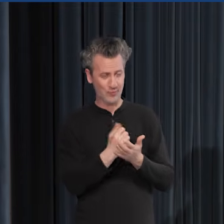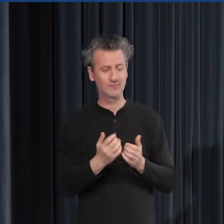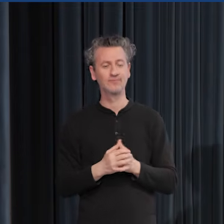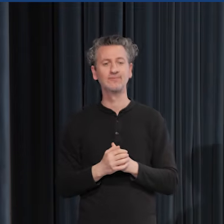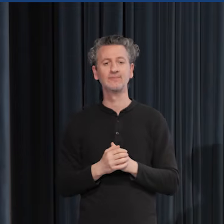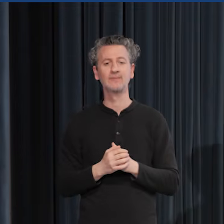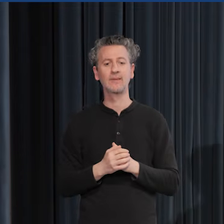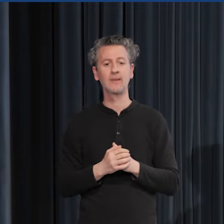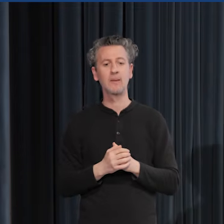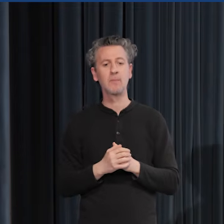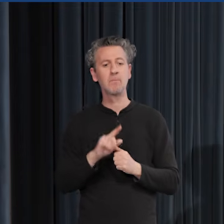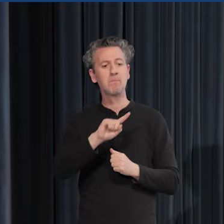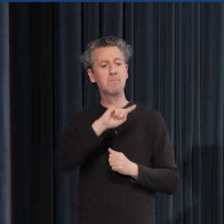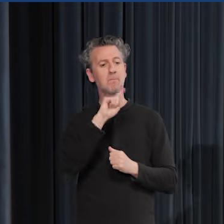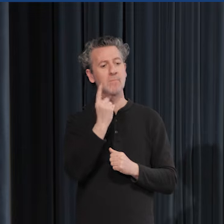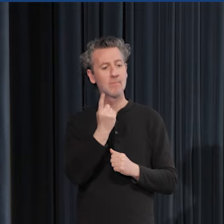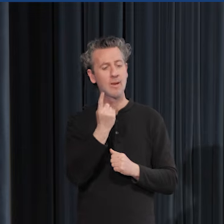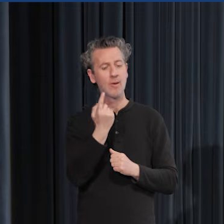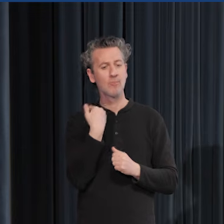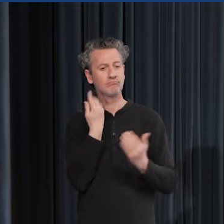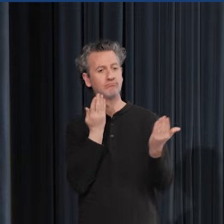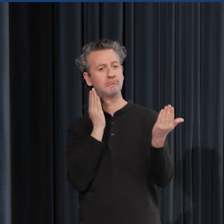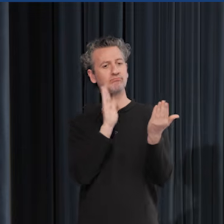me dirigiré primero a Diego García,